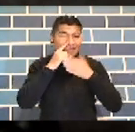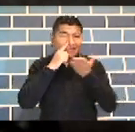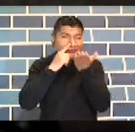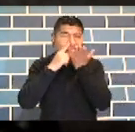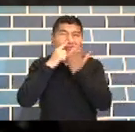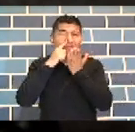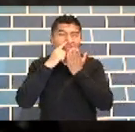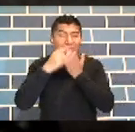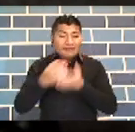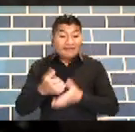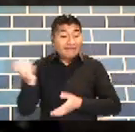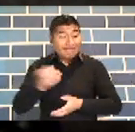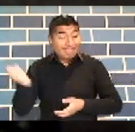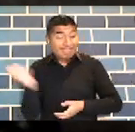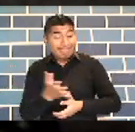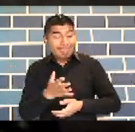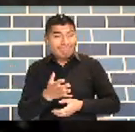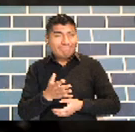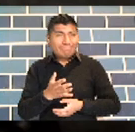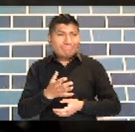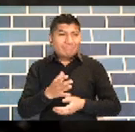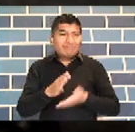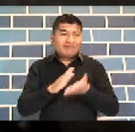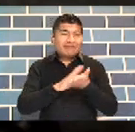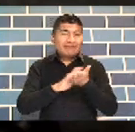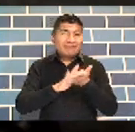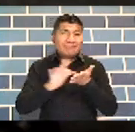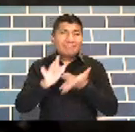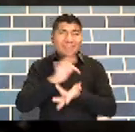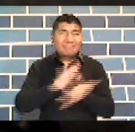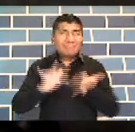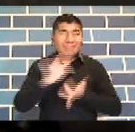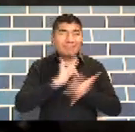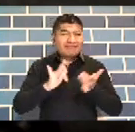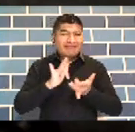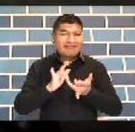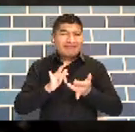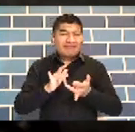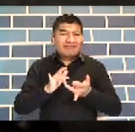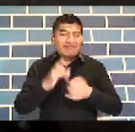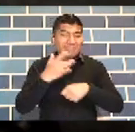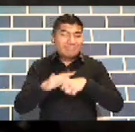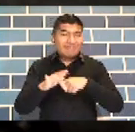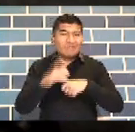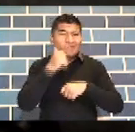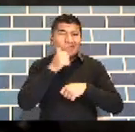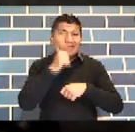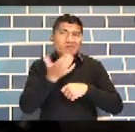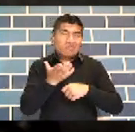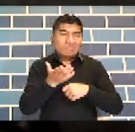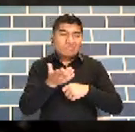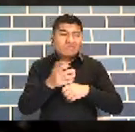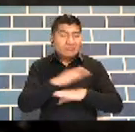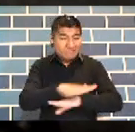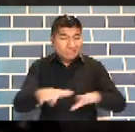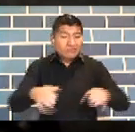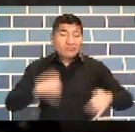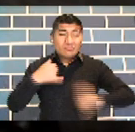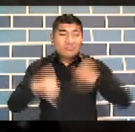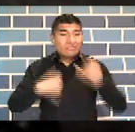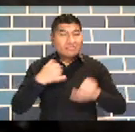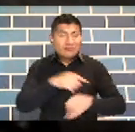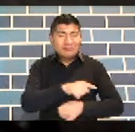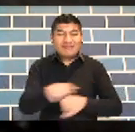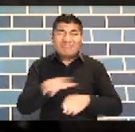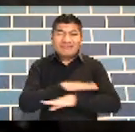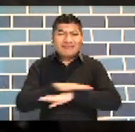drogas, juegos de azar, pornografía, etc. La situación de niños y jóvenes de la calle, que no tienen